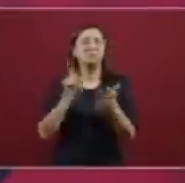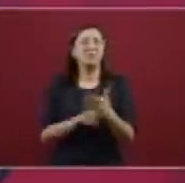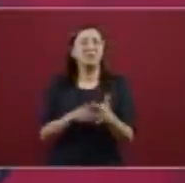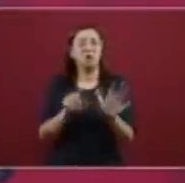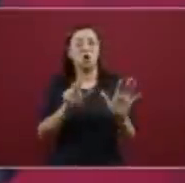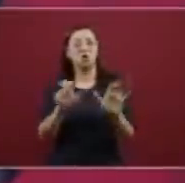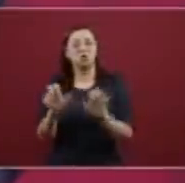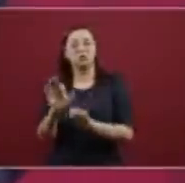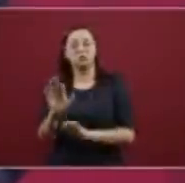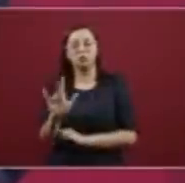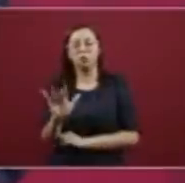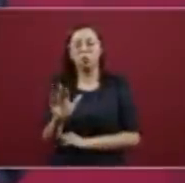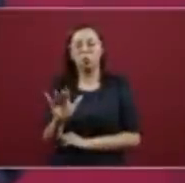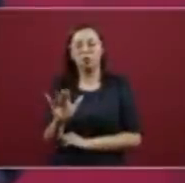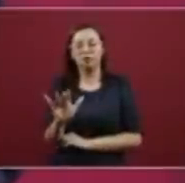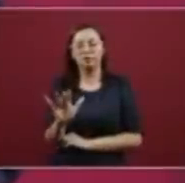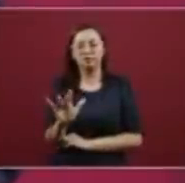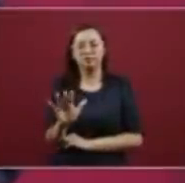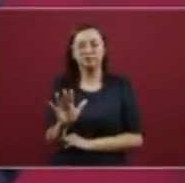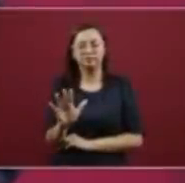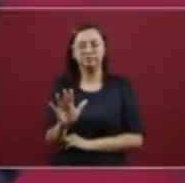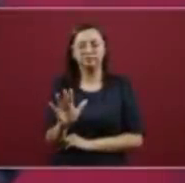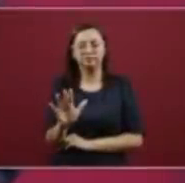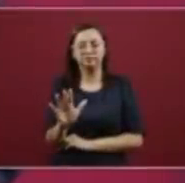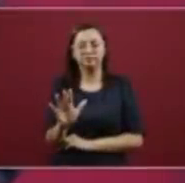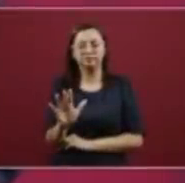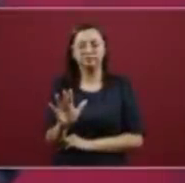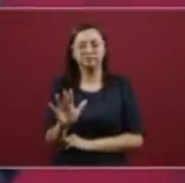cuando la invasión